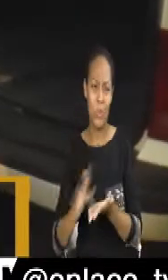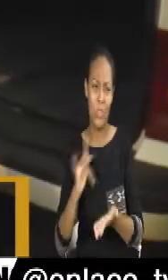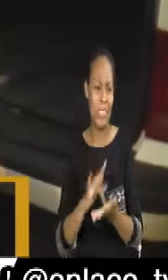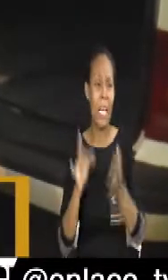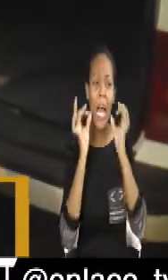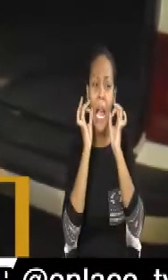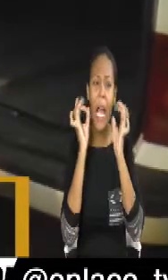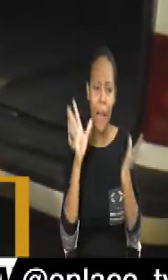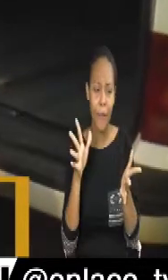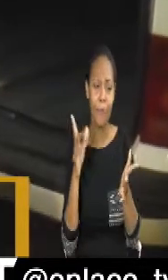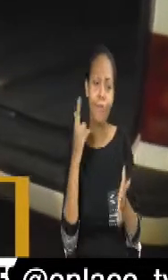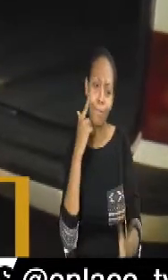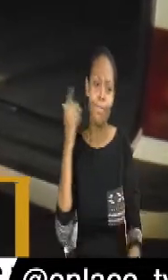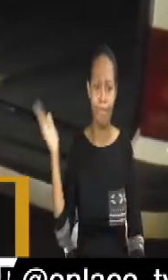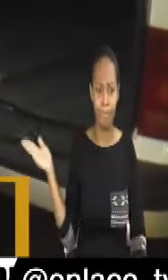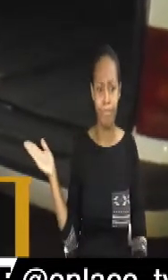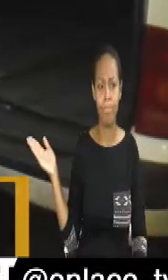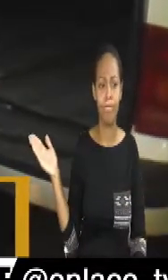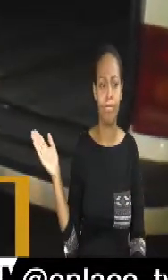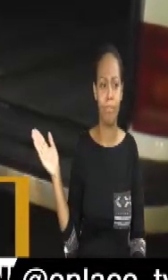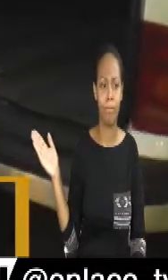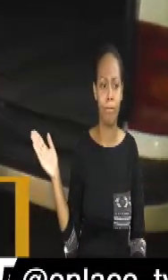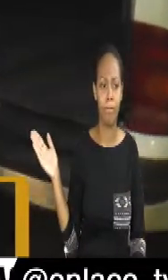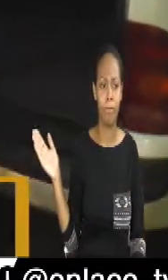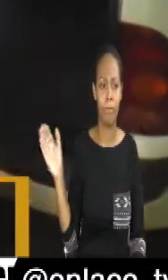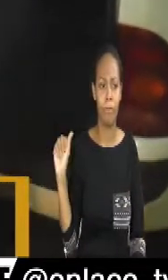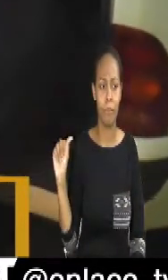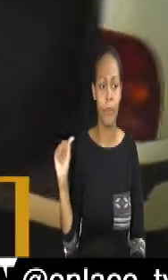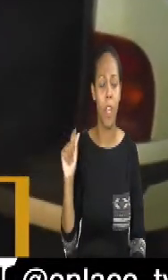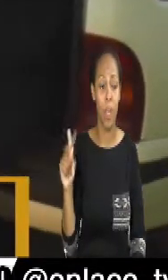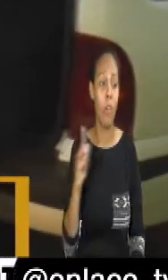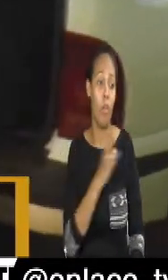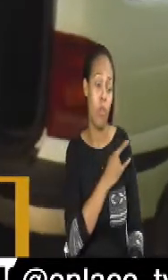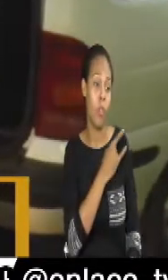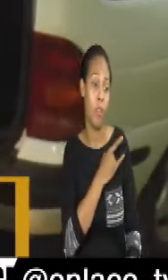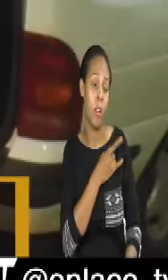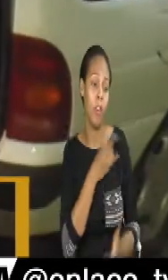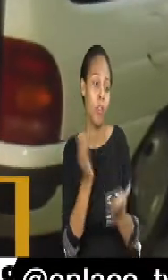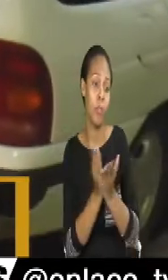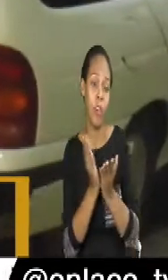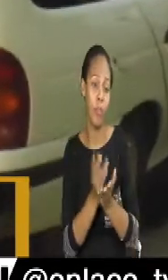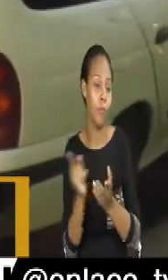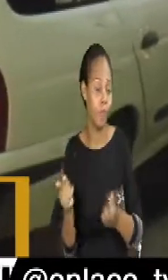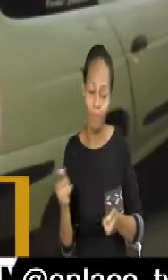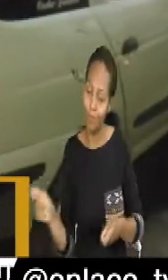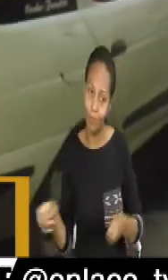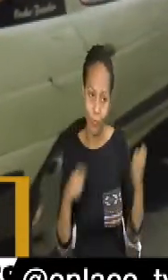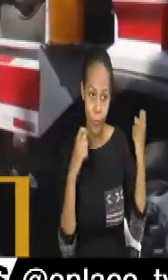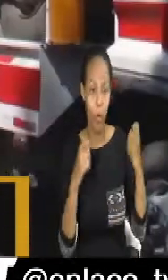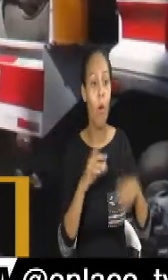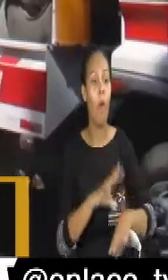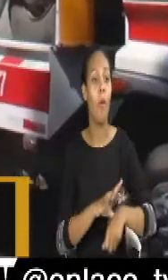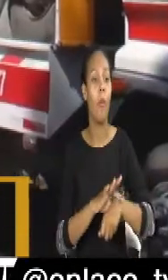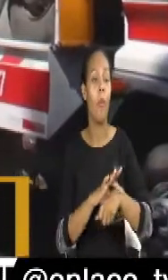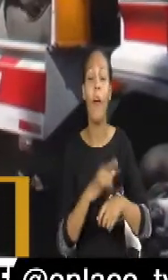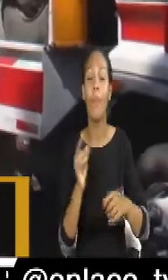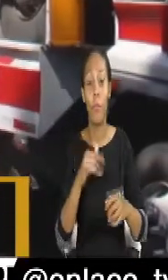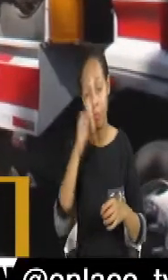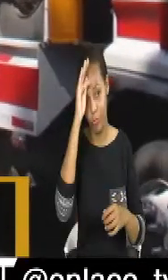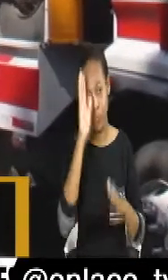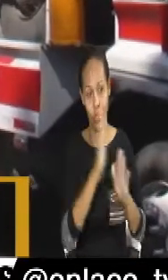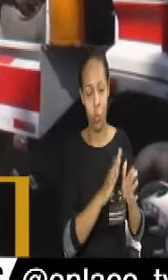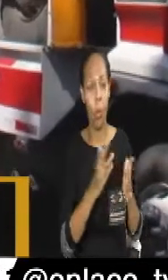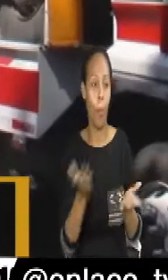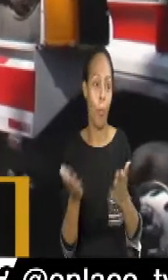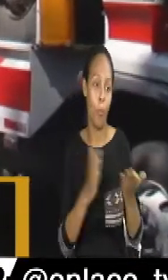es el momento en el que el cuerpo sin vida de la joven universitaria es trasladado a medicina legal. Una comisión de expertos